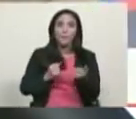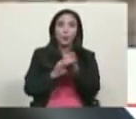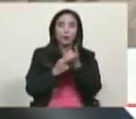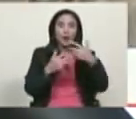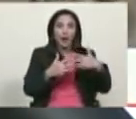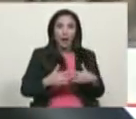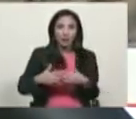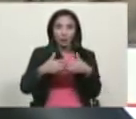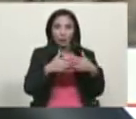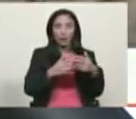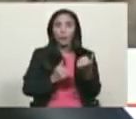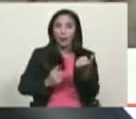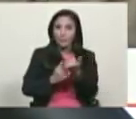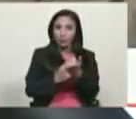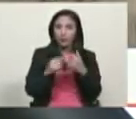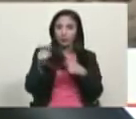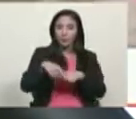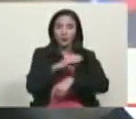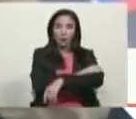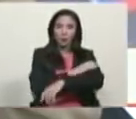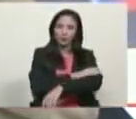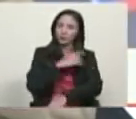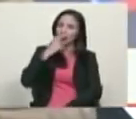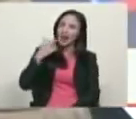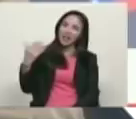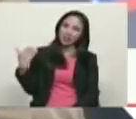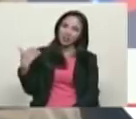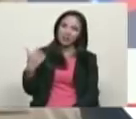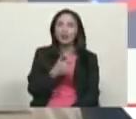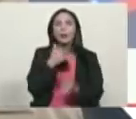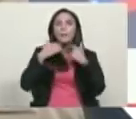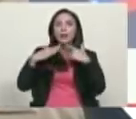que estaba perdiendo la guerra contra el ejército popular,